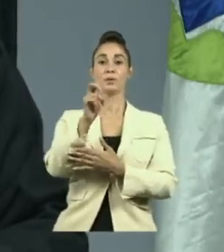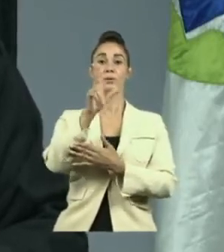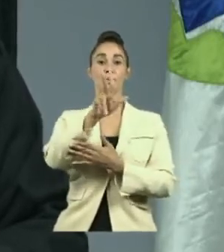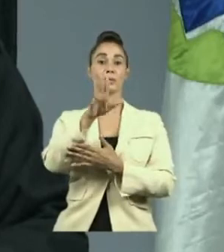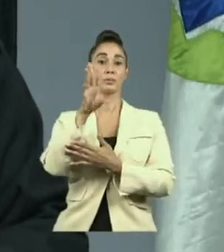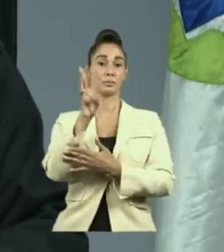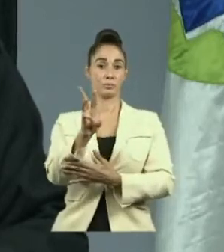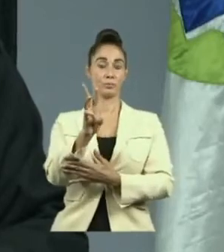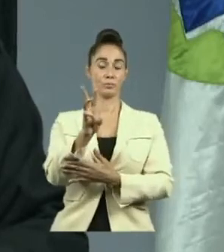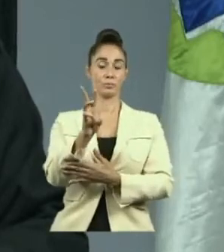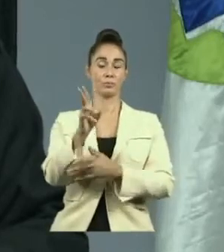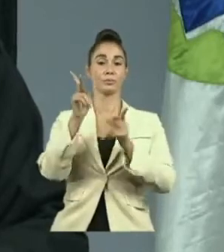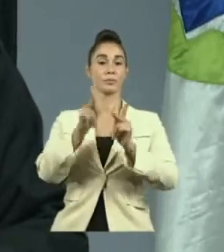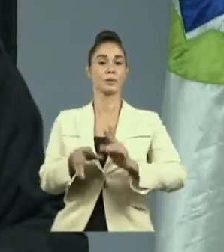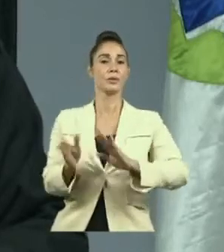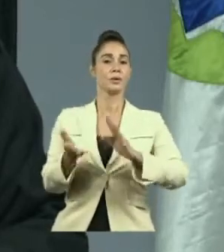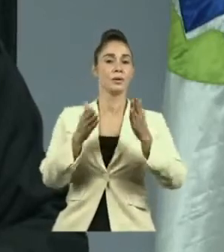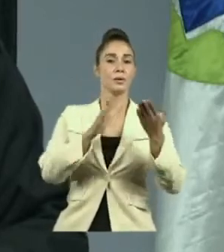fallecidos